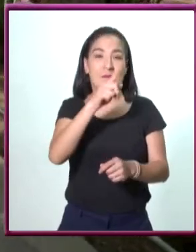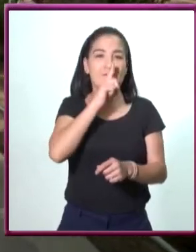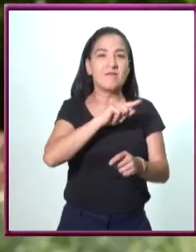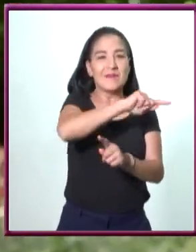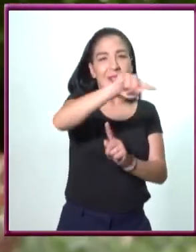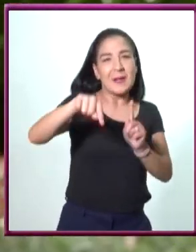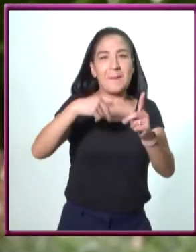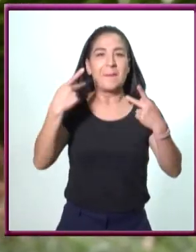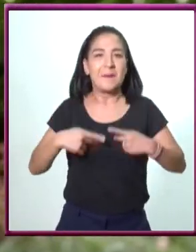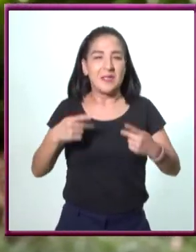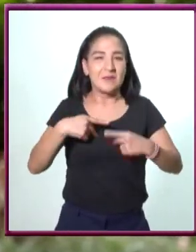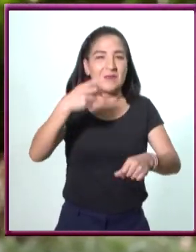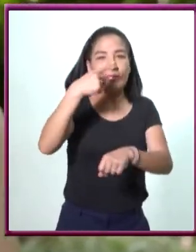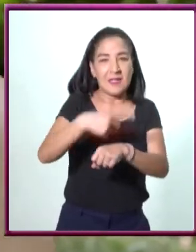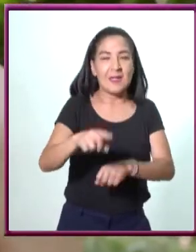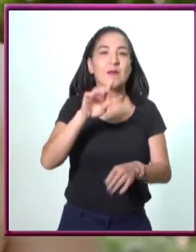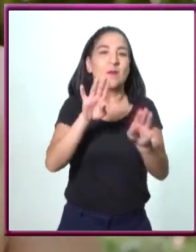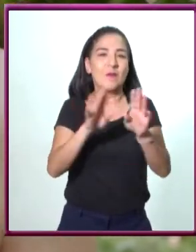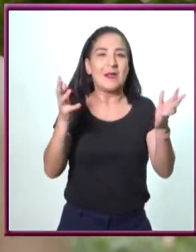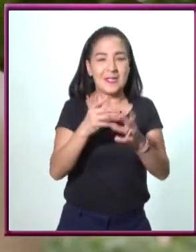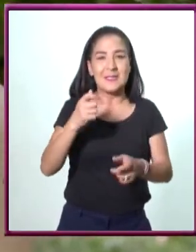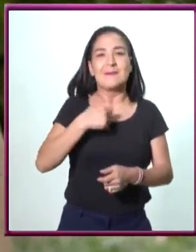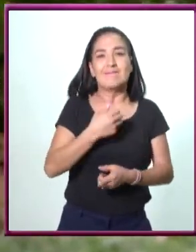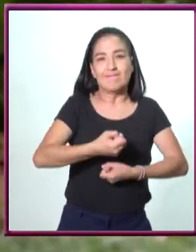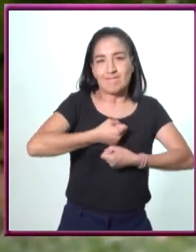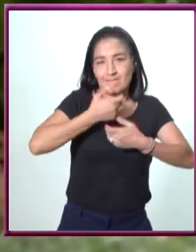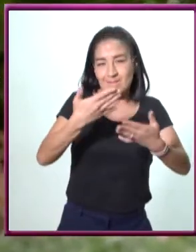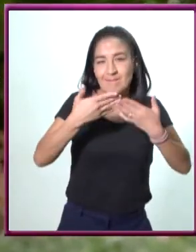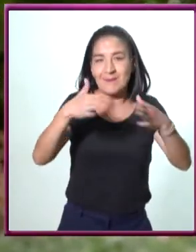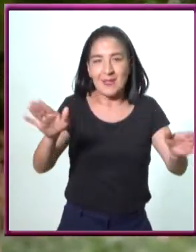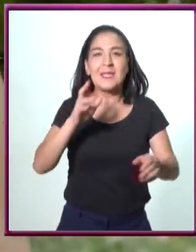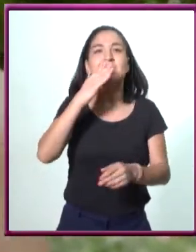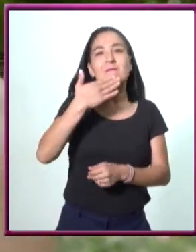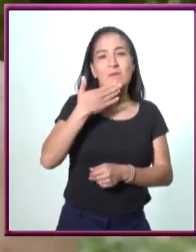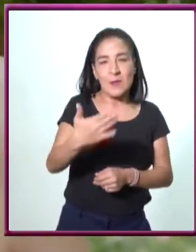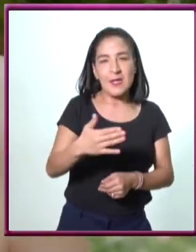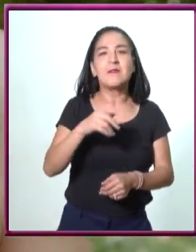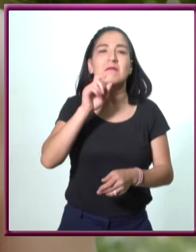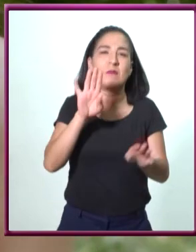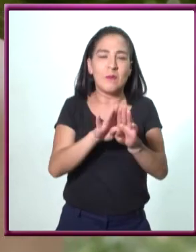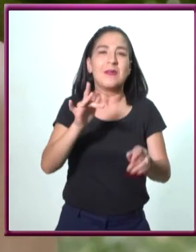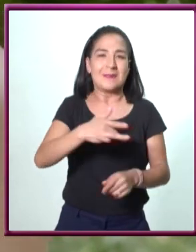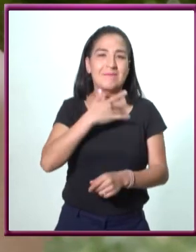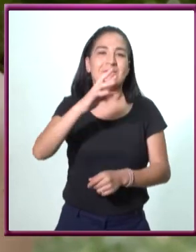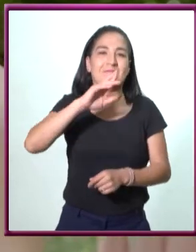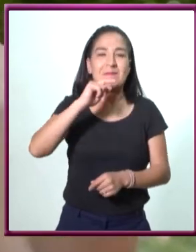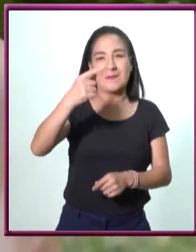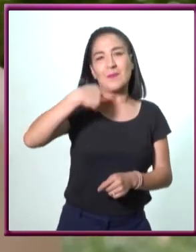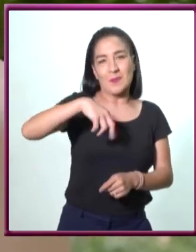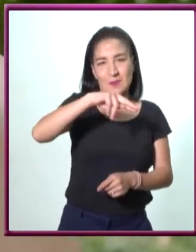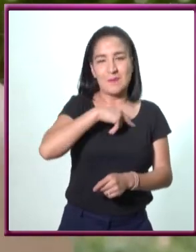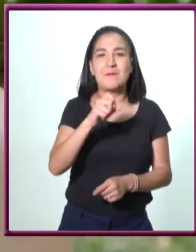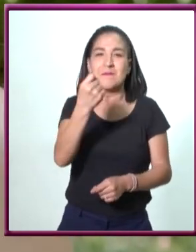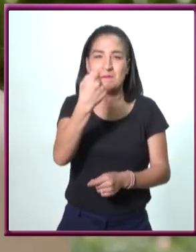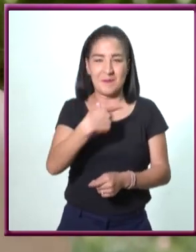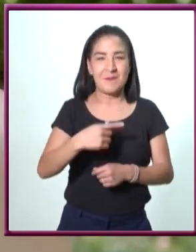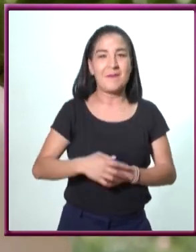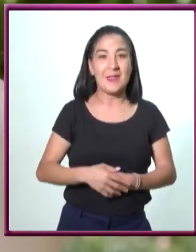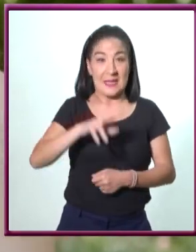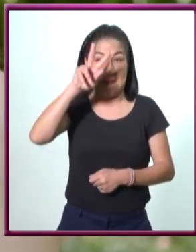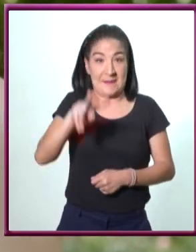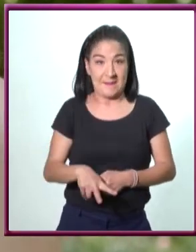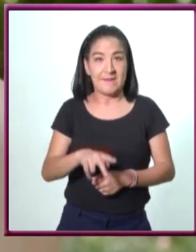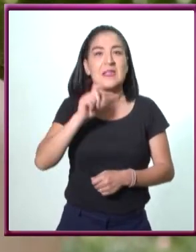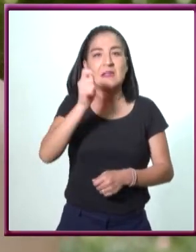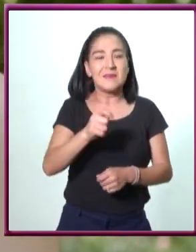demás. En la medida en que decidamos expresarnos de una forma abierta, franca y asertiva, nos sentiremos mejor con nosotros mismos.